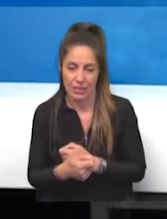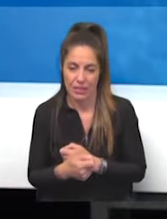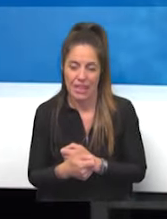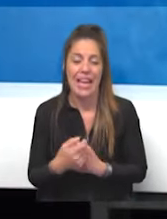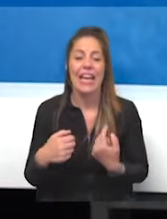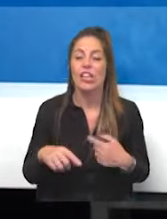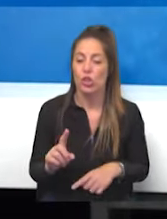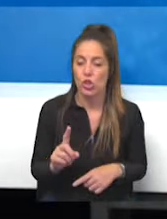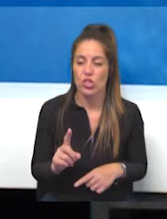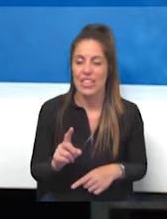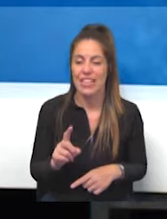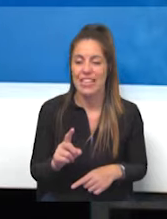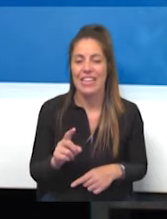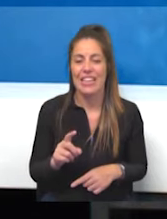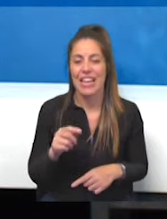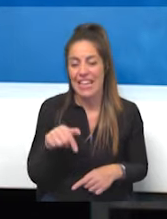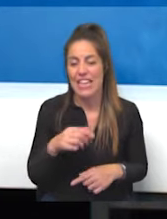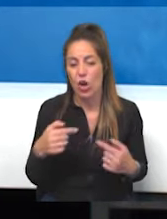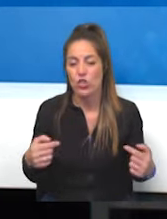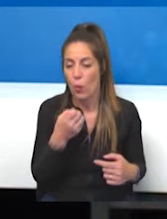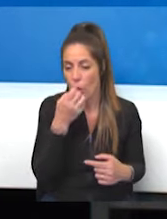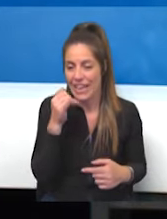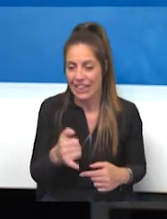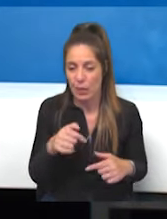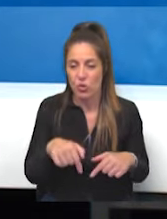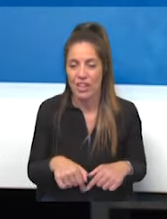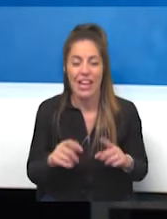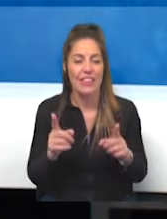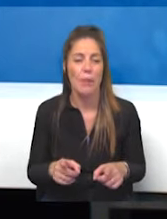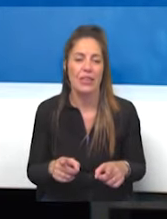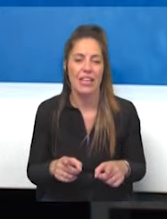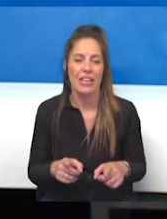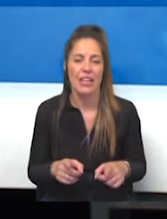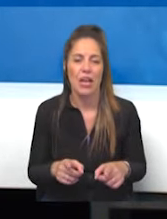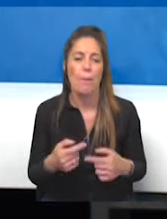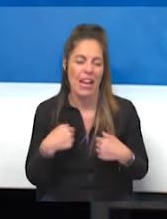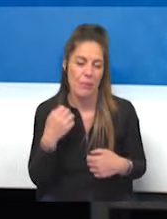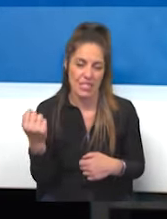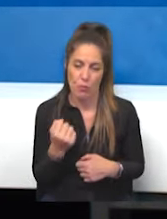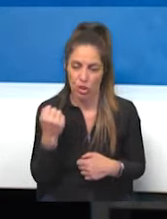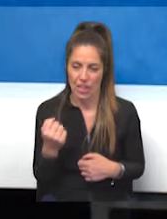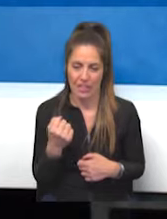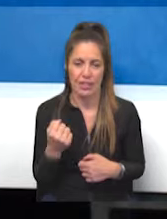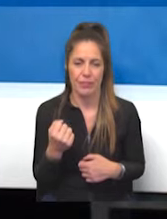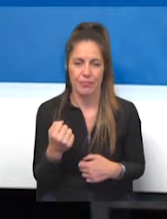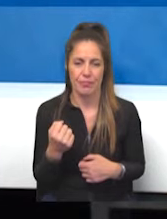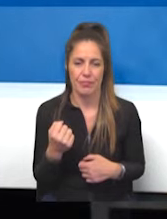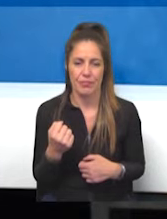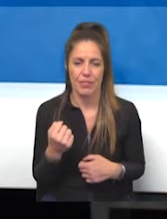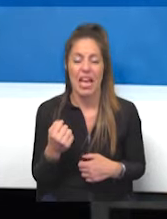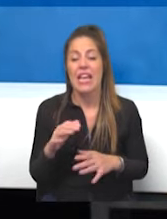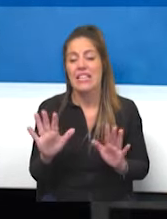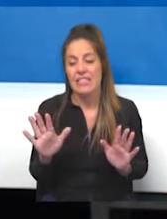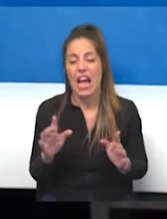entonces ese capital este también de la interpretación histórica Para mí es importante será